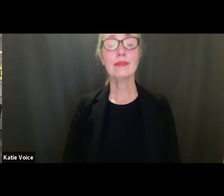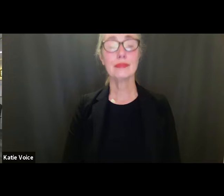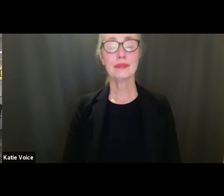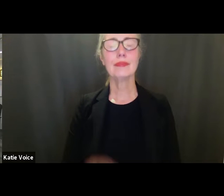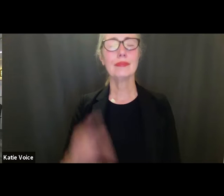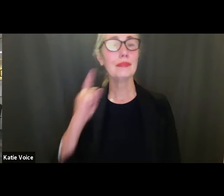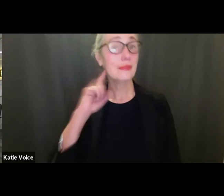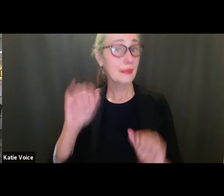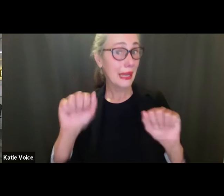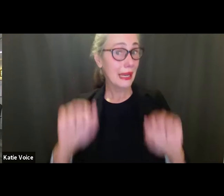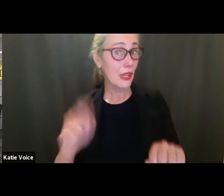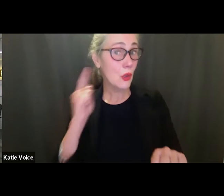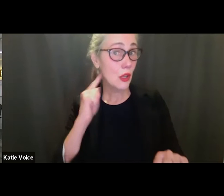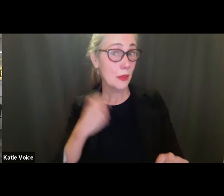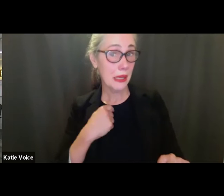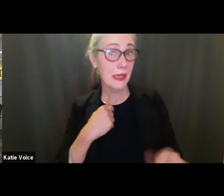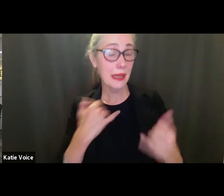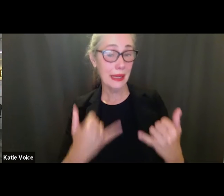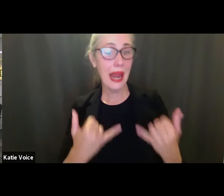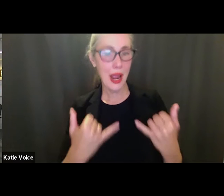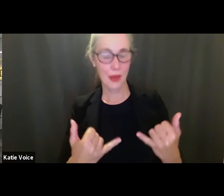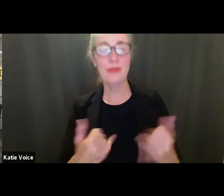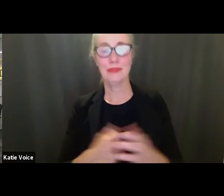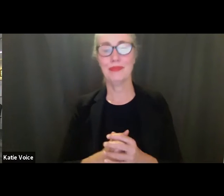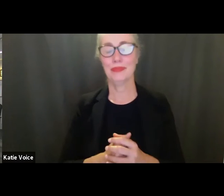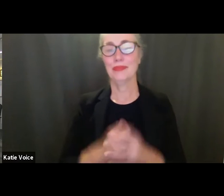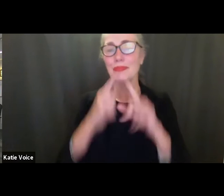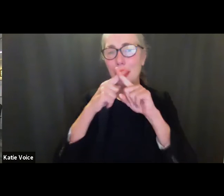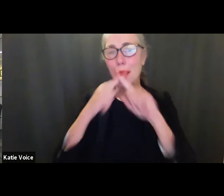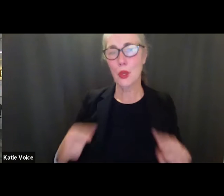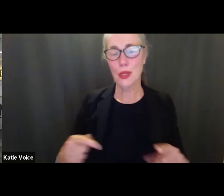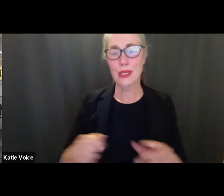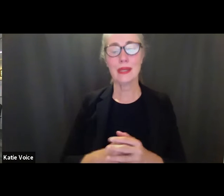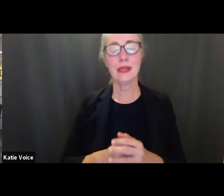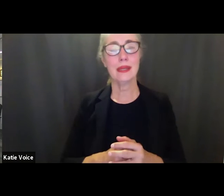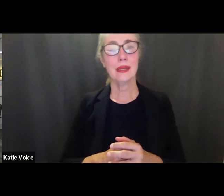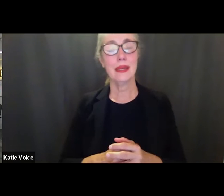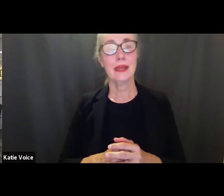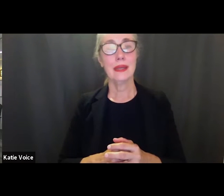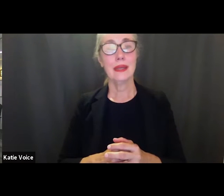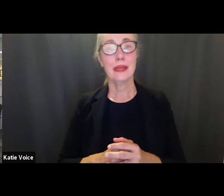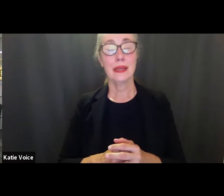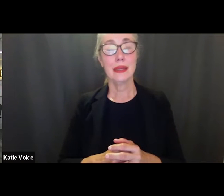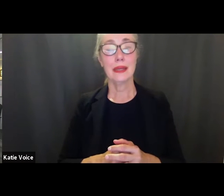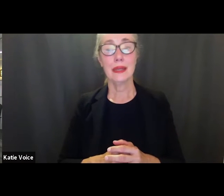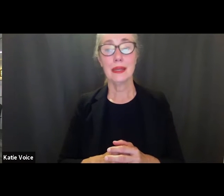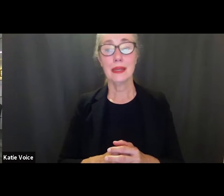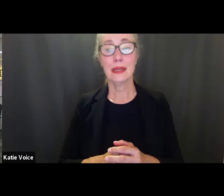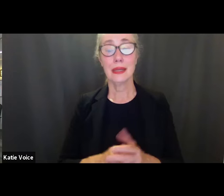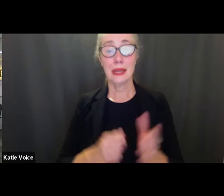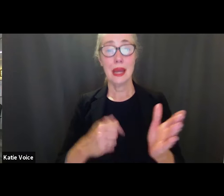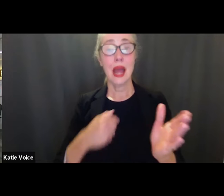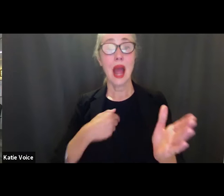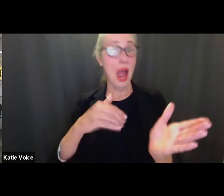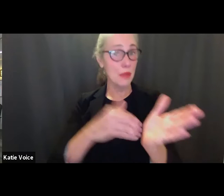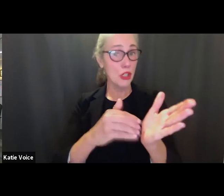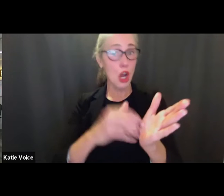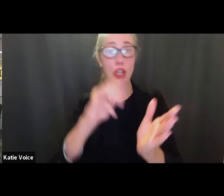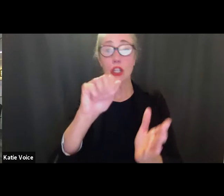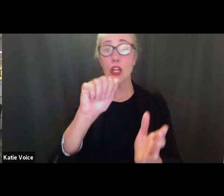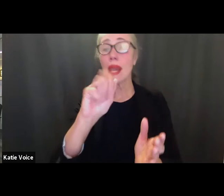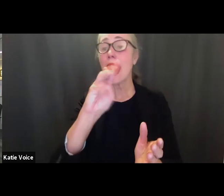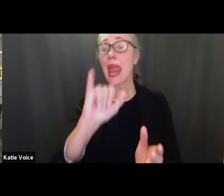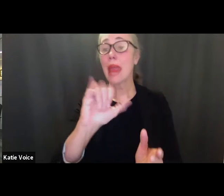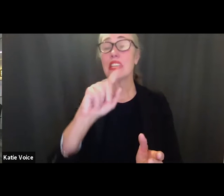Can you hear me now? ¿Sí me escuchan? Sí, adelante. Sí, pues yo soy